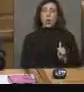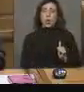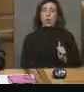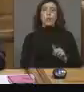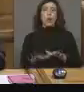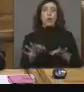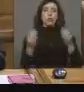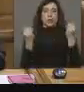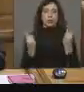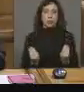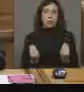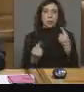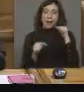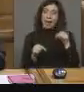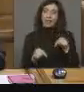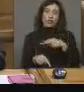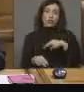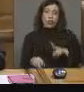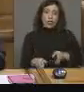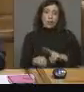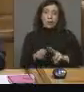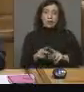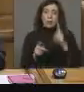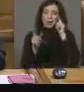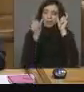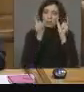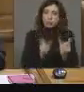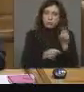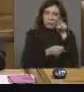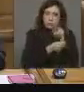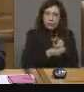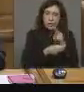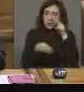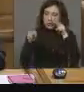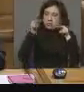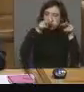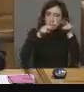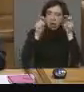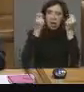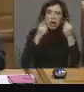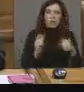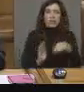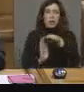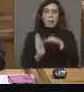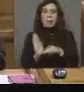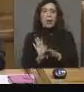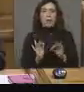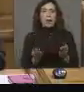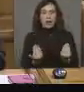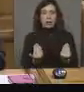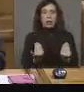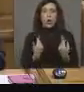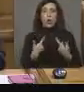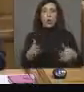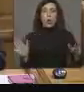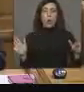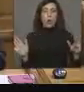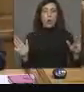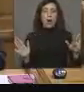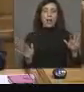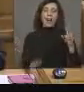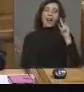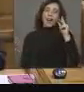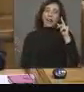función adecuada. Para eso estamos, para fiscalizar, mirar y revisar los programas correspondientes, cualquier seda